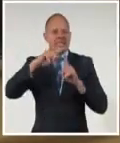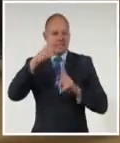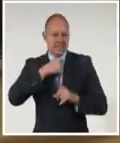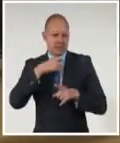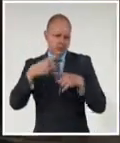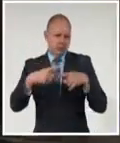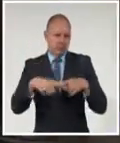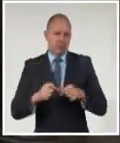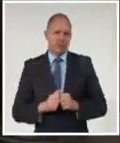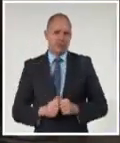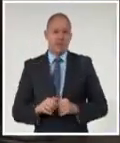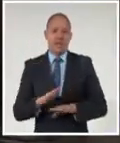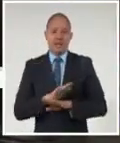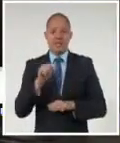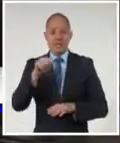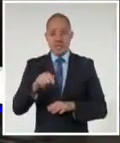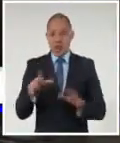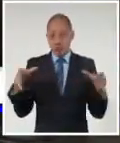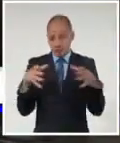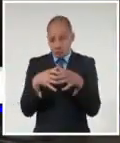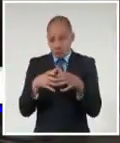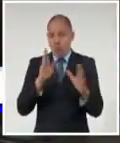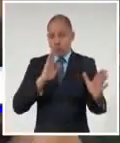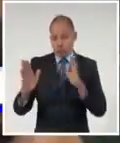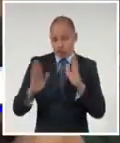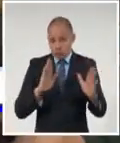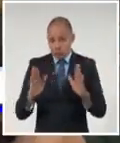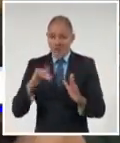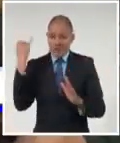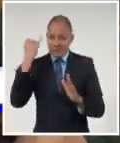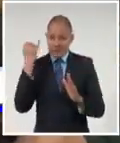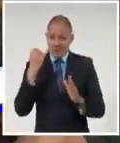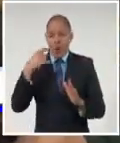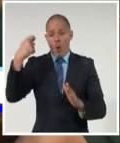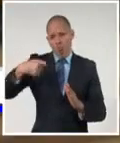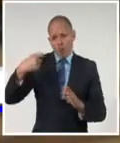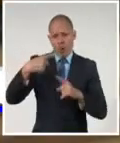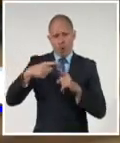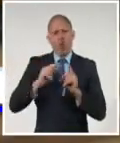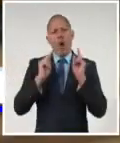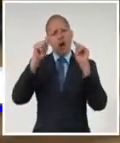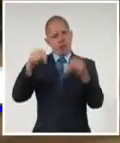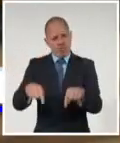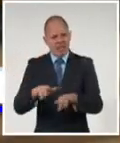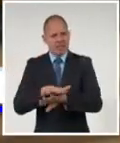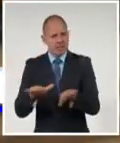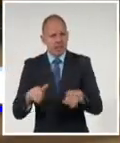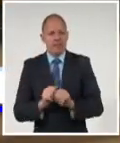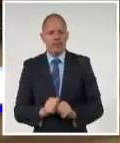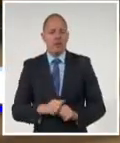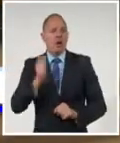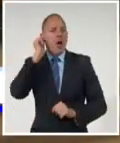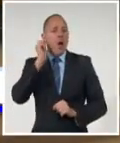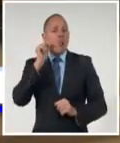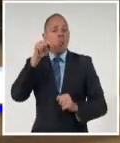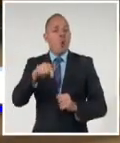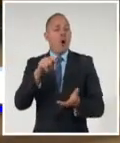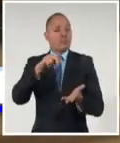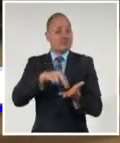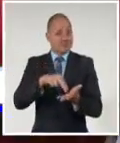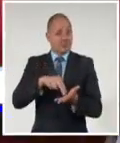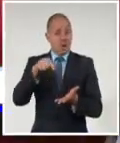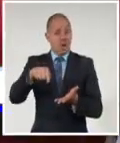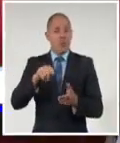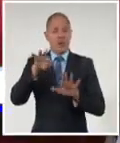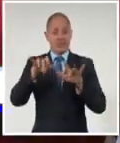Las palabras de apertura de la vigésima Jornada Internacional de Derecho de Contratos estuvieron a cargo de la secretaria de la